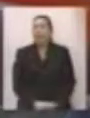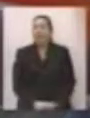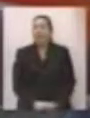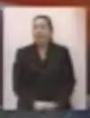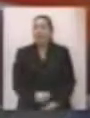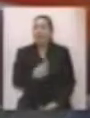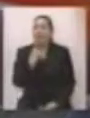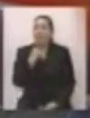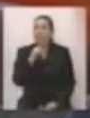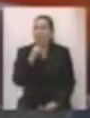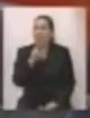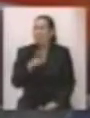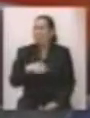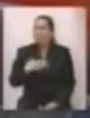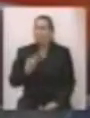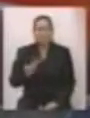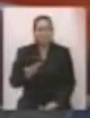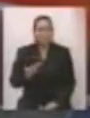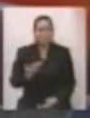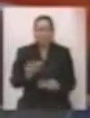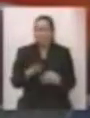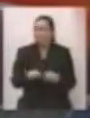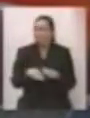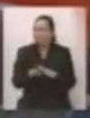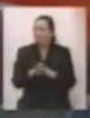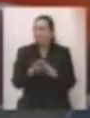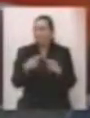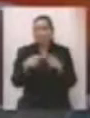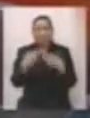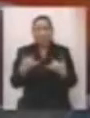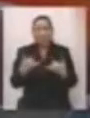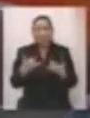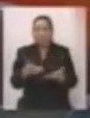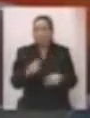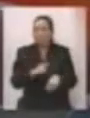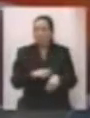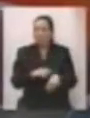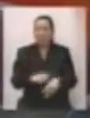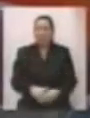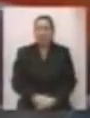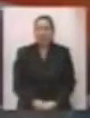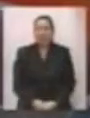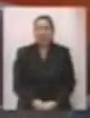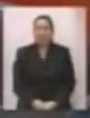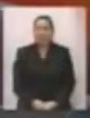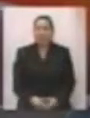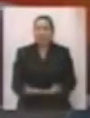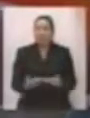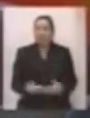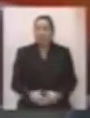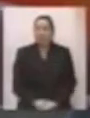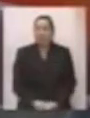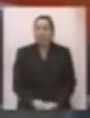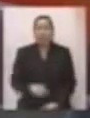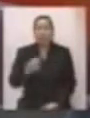y niñas no pueden estar en las cabinas públicas o en estos videojuegos en horario escolar.